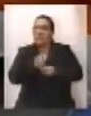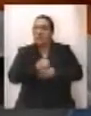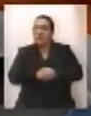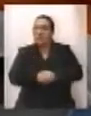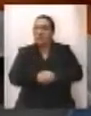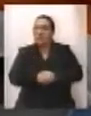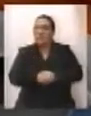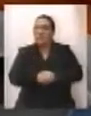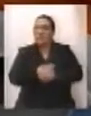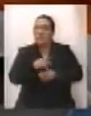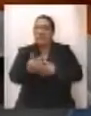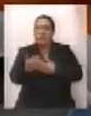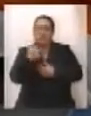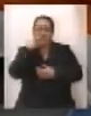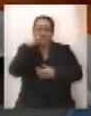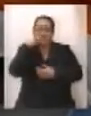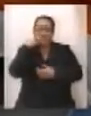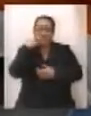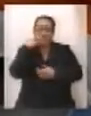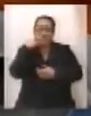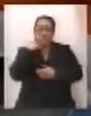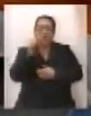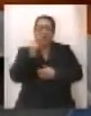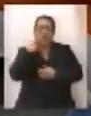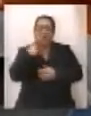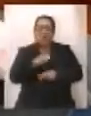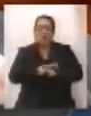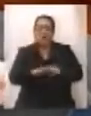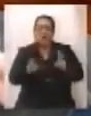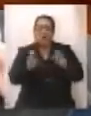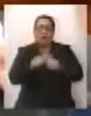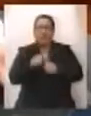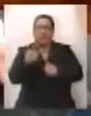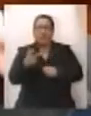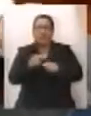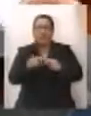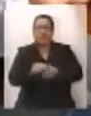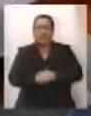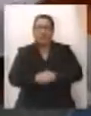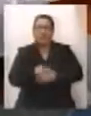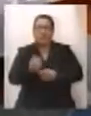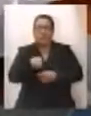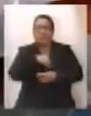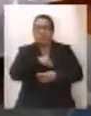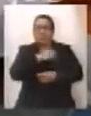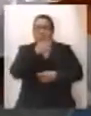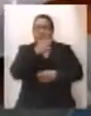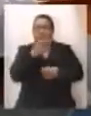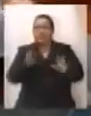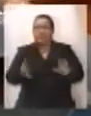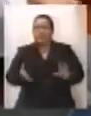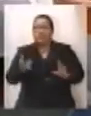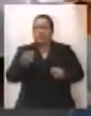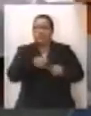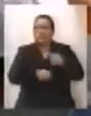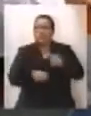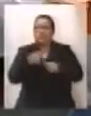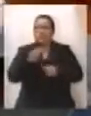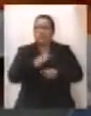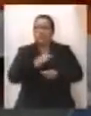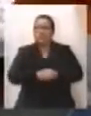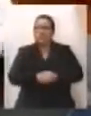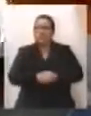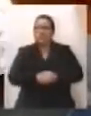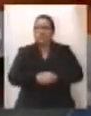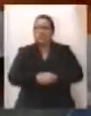recuperar esos ingresos, no van a perder. En el caso de la tercera categoría no sabemos si van a invertir o no, no hay